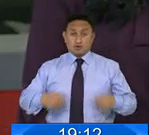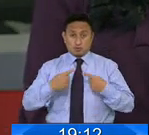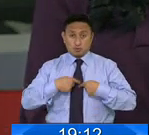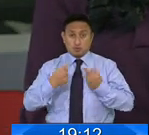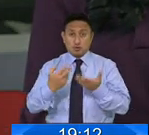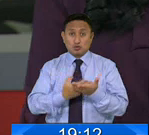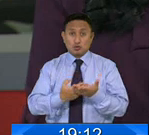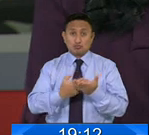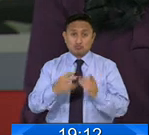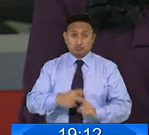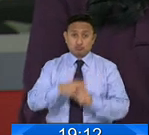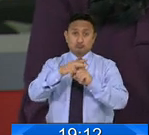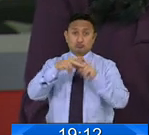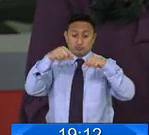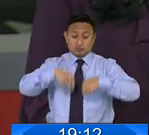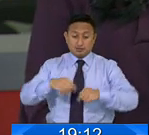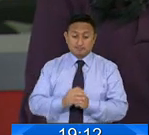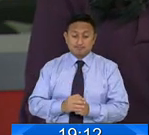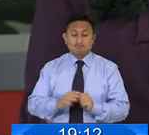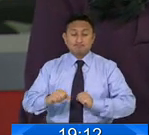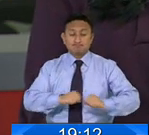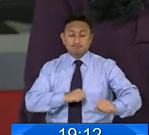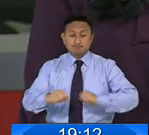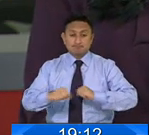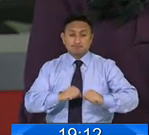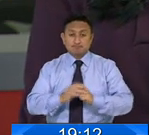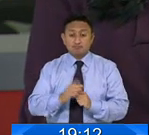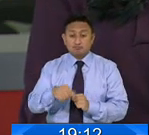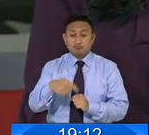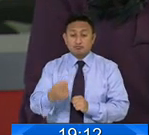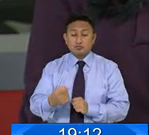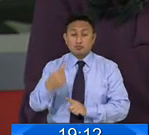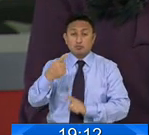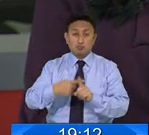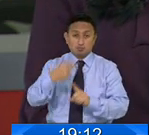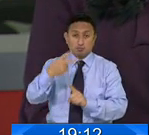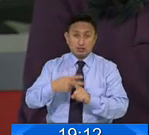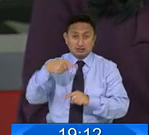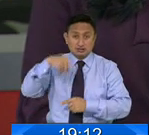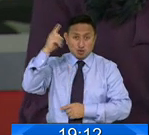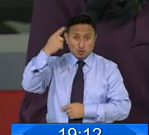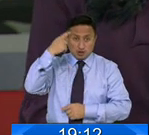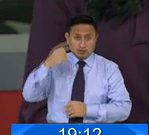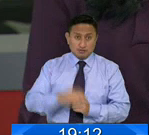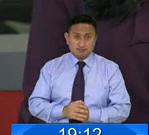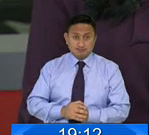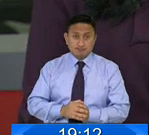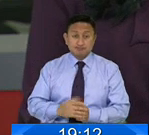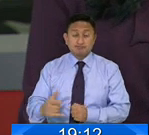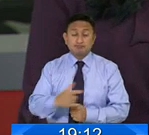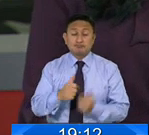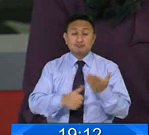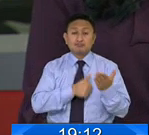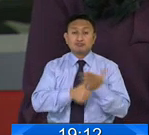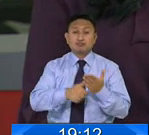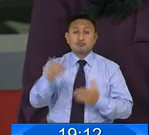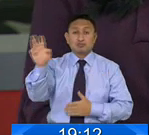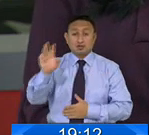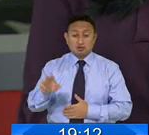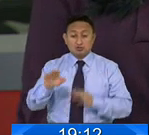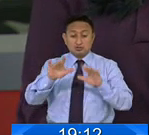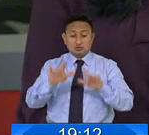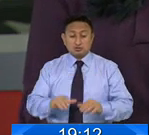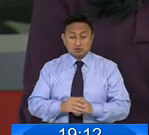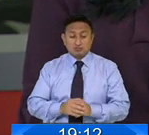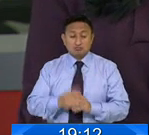la planificación y gestión gubernamental para los últimos meses de gobierno. En este marco, el ministro de Salud como el secretario